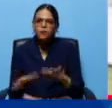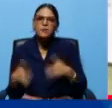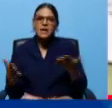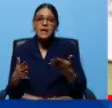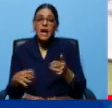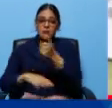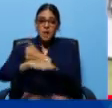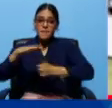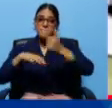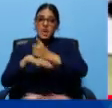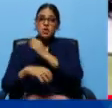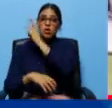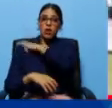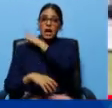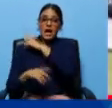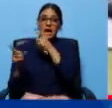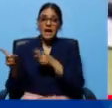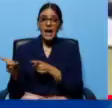el mayor general